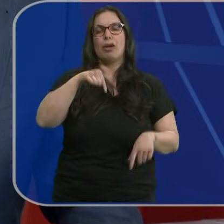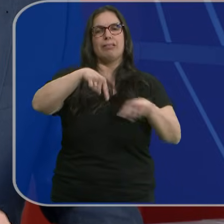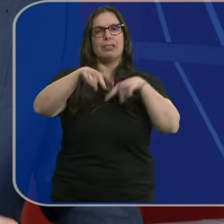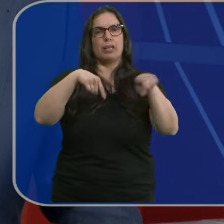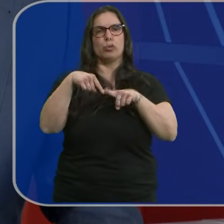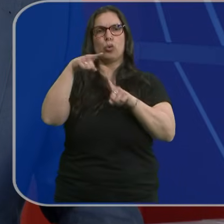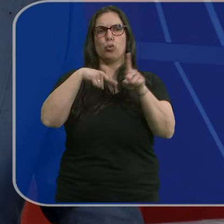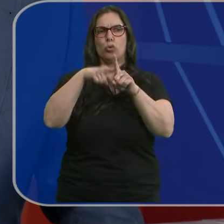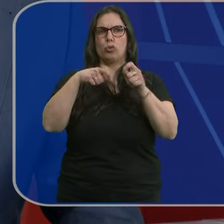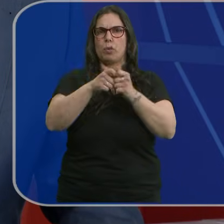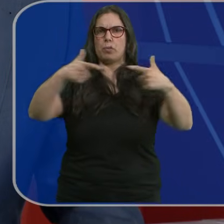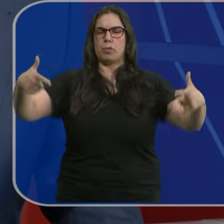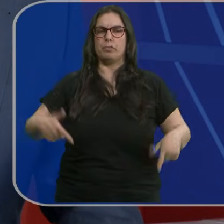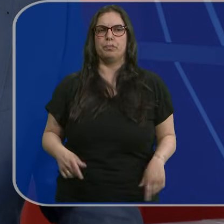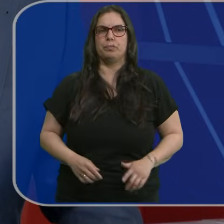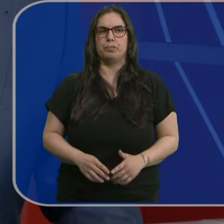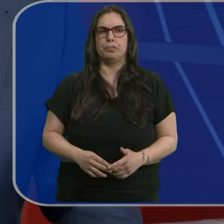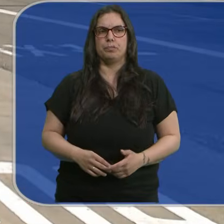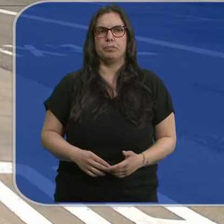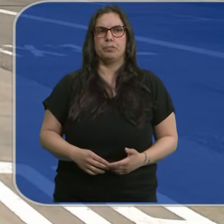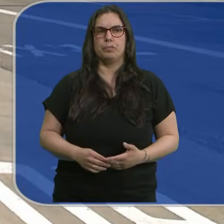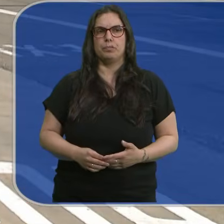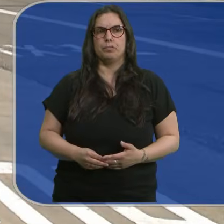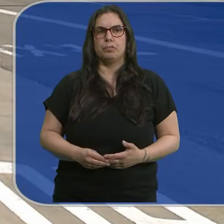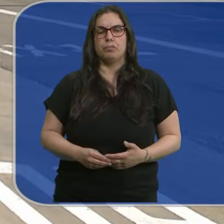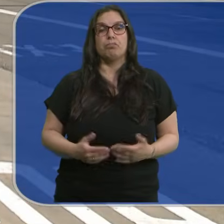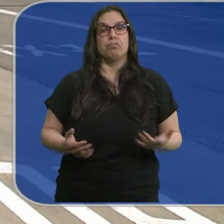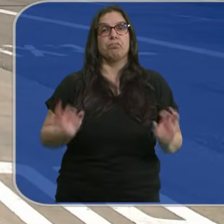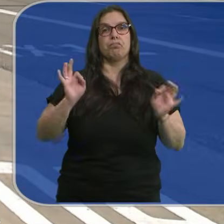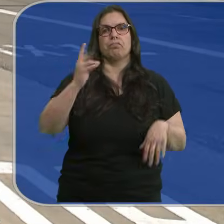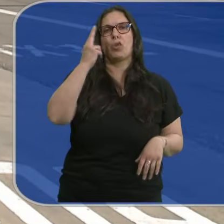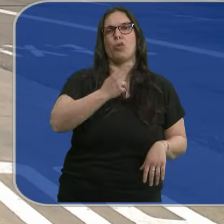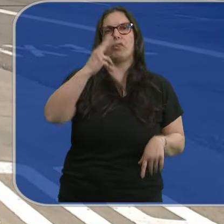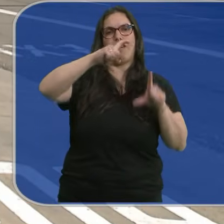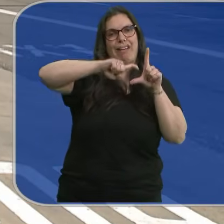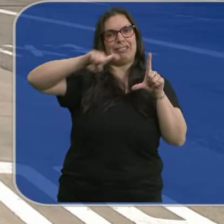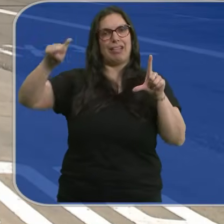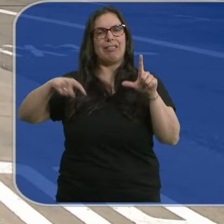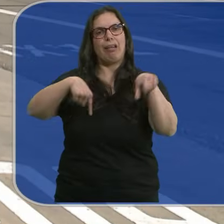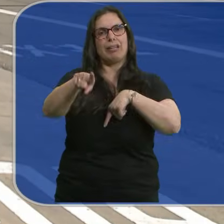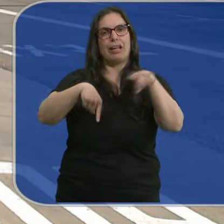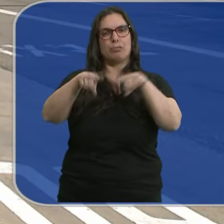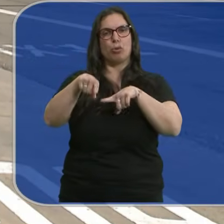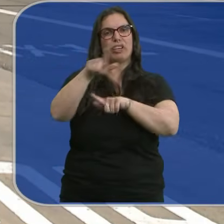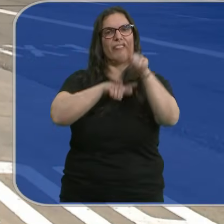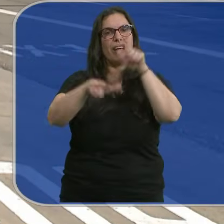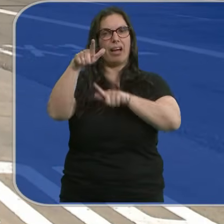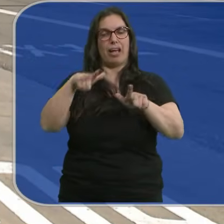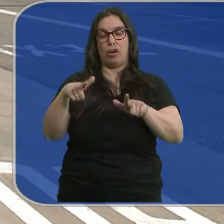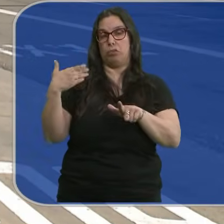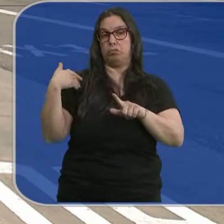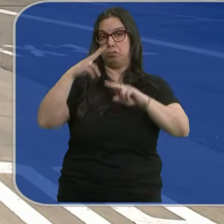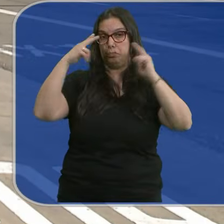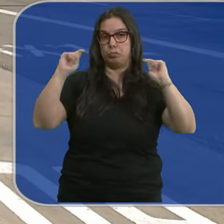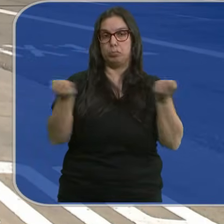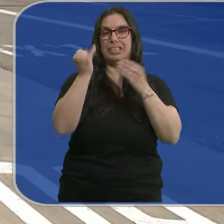transporte se ha usado mucho más. Nacho Vicente. Así lo confirma la estadística de transporte de viajeros que acaba de dar a conocer